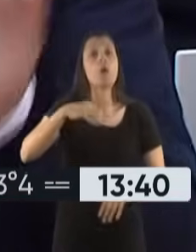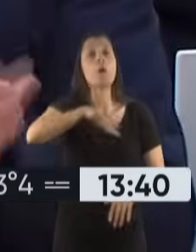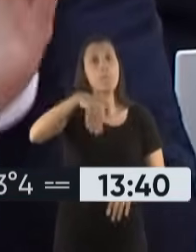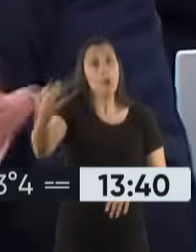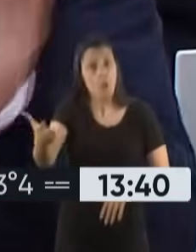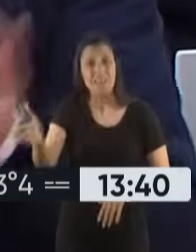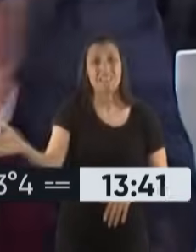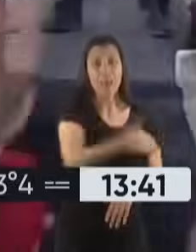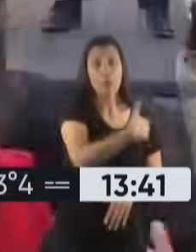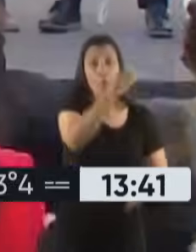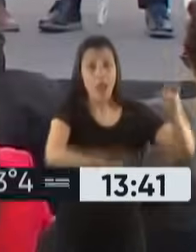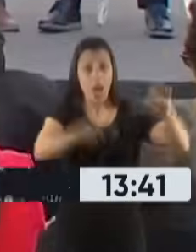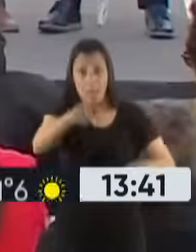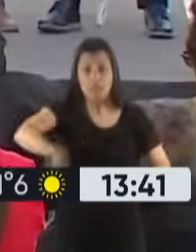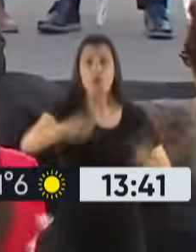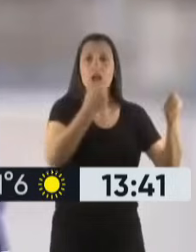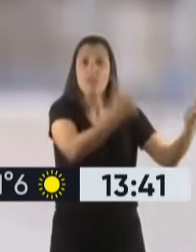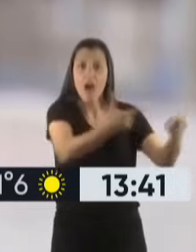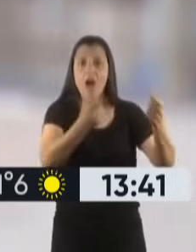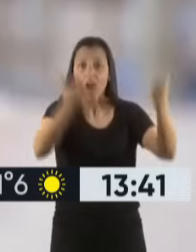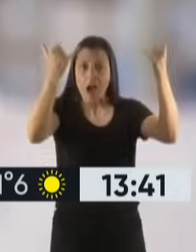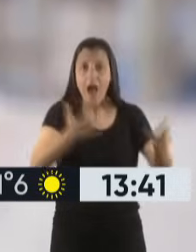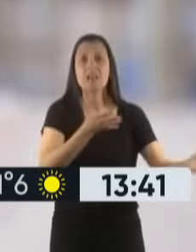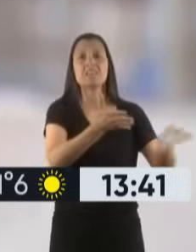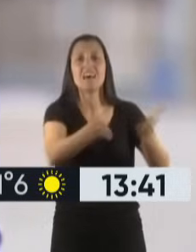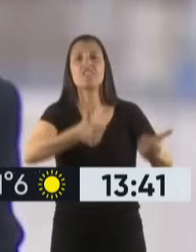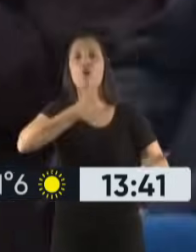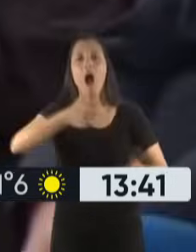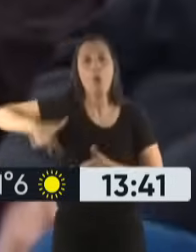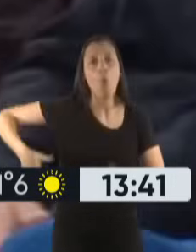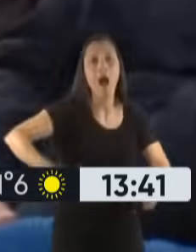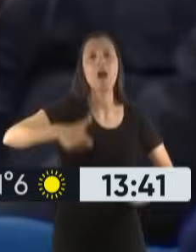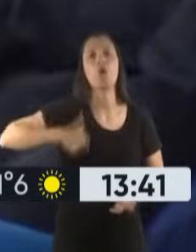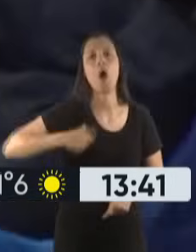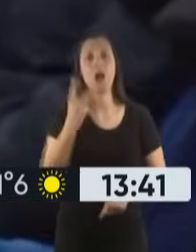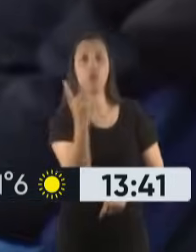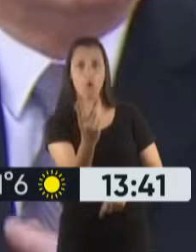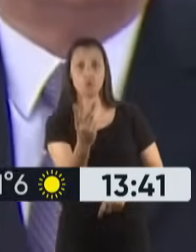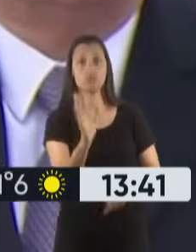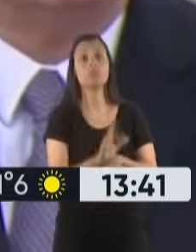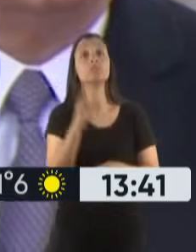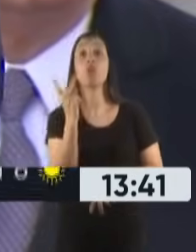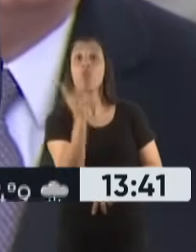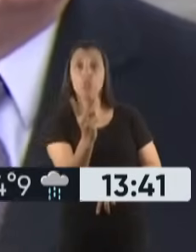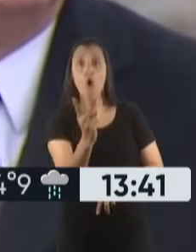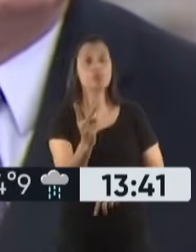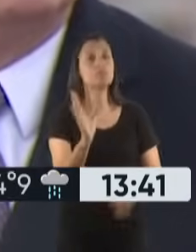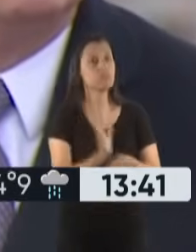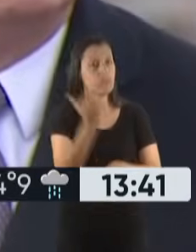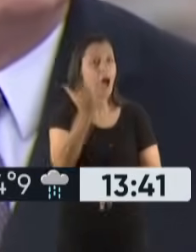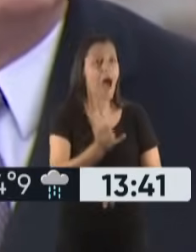Aires puedan tener servicio de agua y cloaca. Son las obras que no se